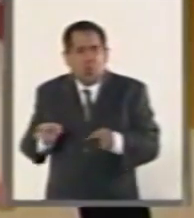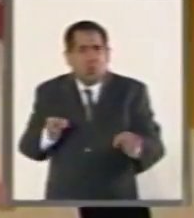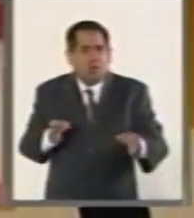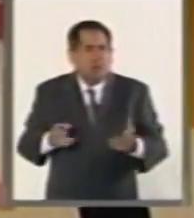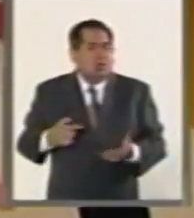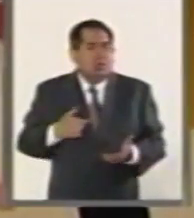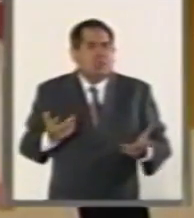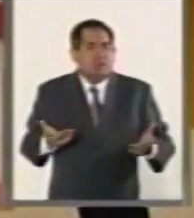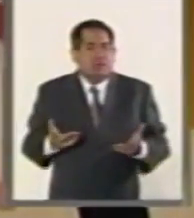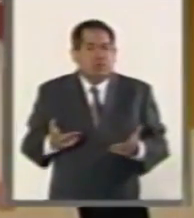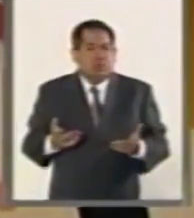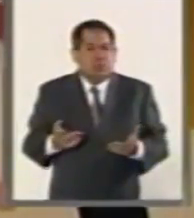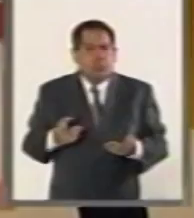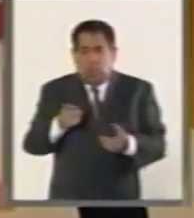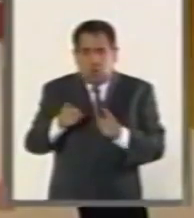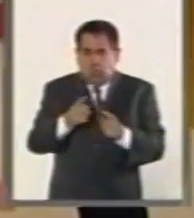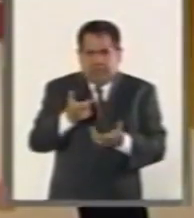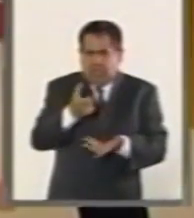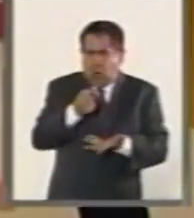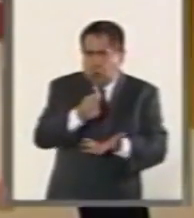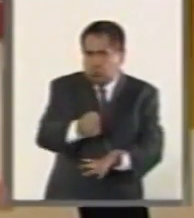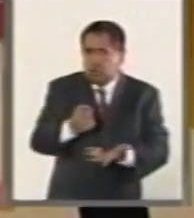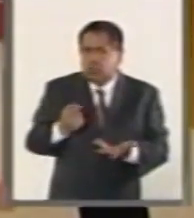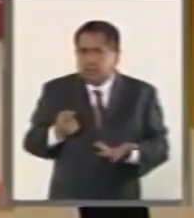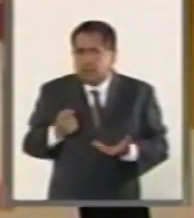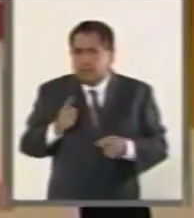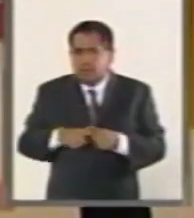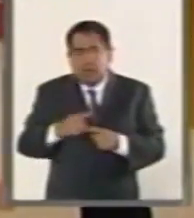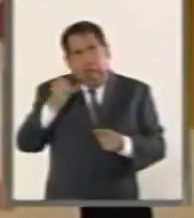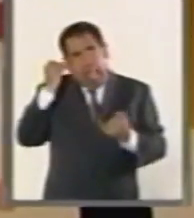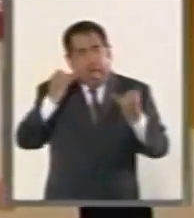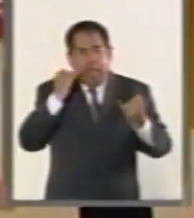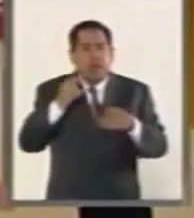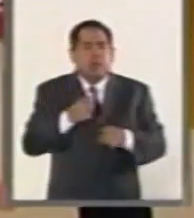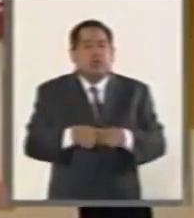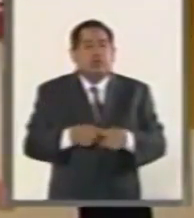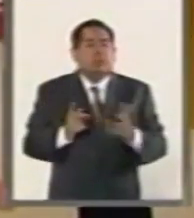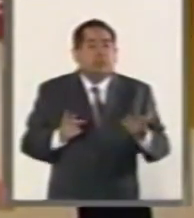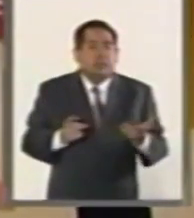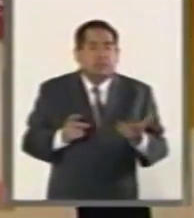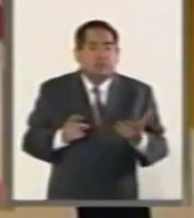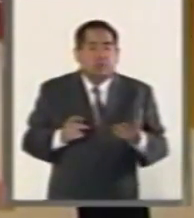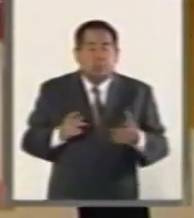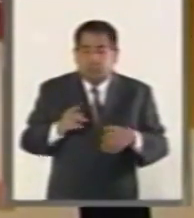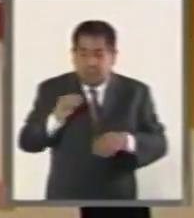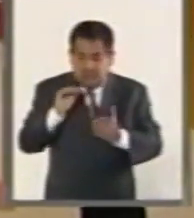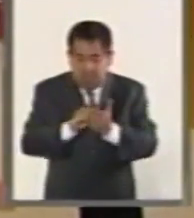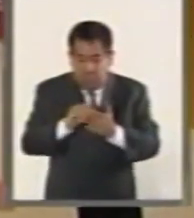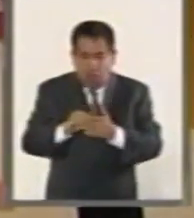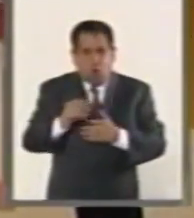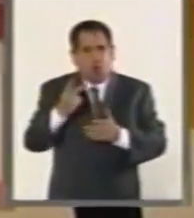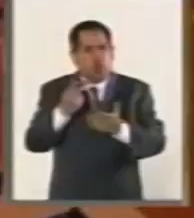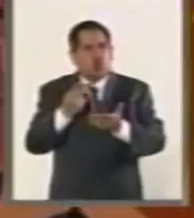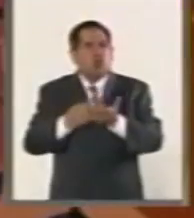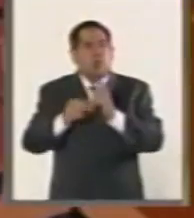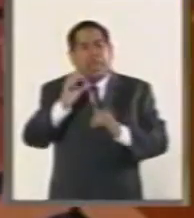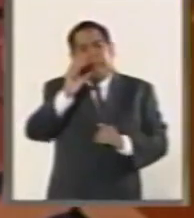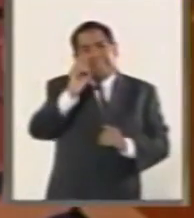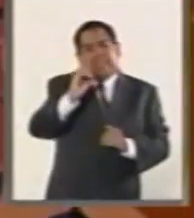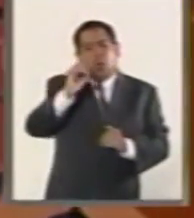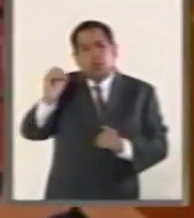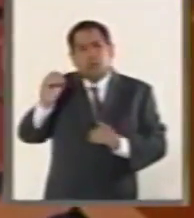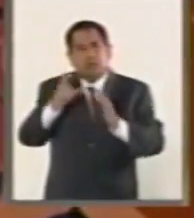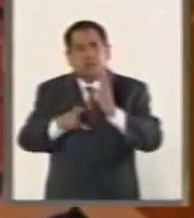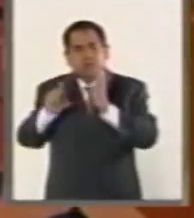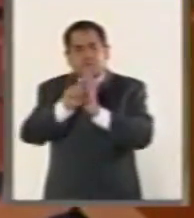hicimos? Ahí no es un asunto de recursos, es un asunto de imaginación. Establecimos el holograma doble cero, donde dijimos todos los